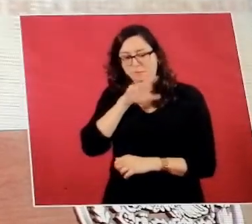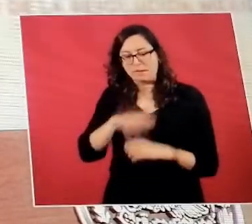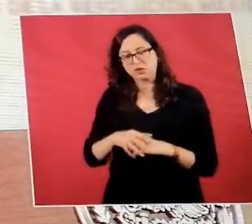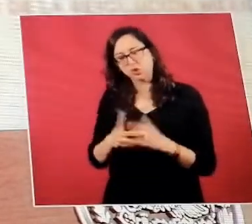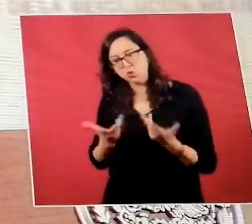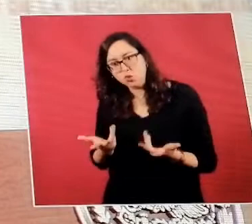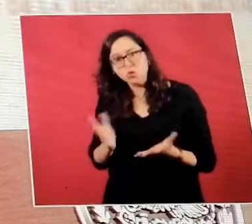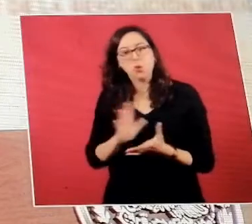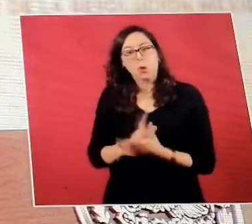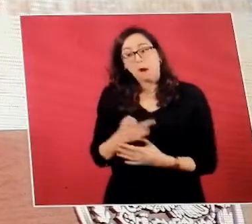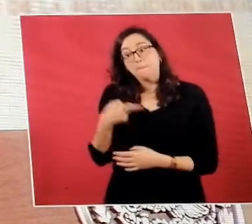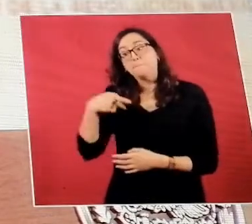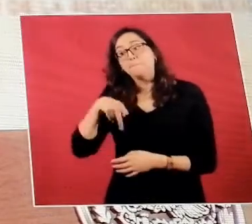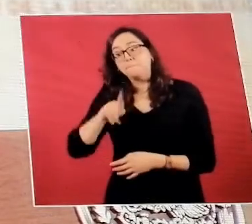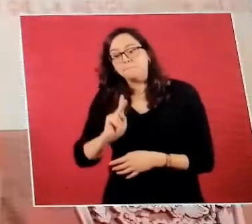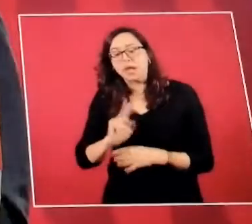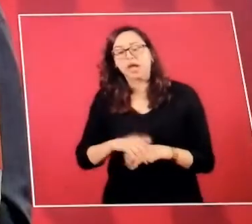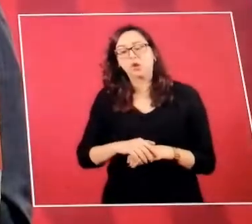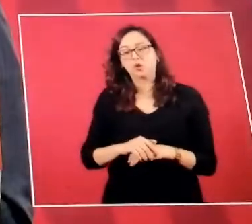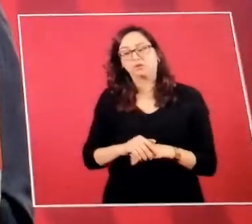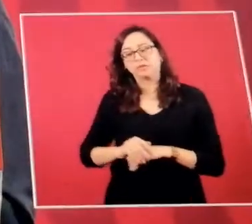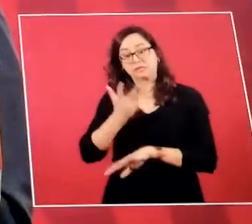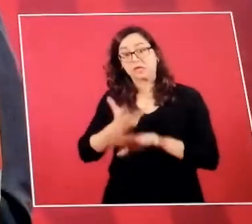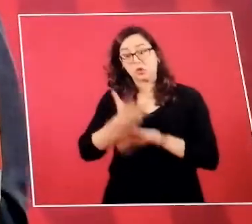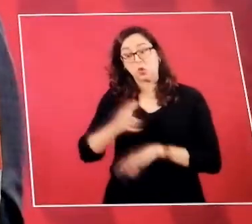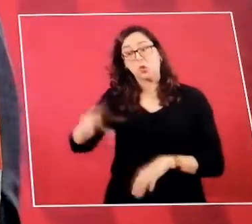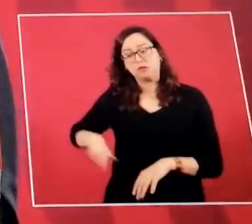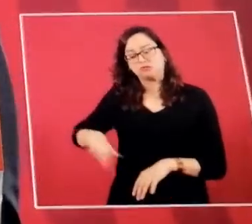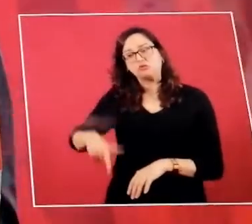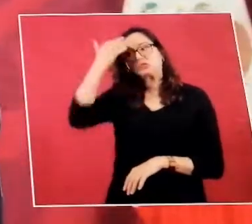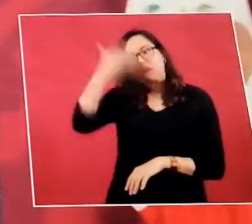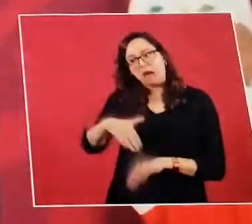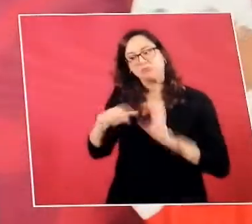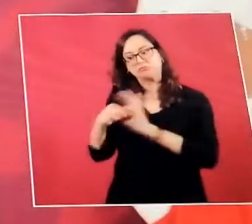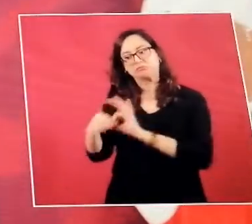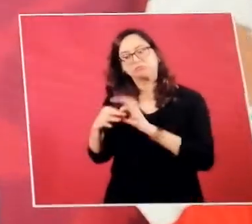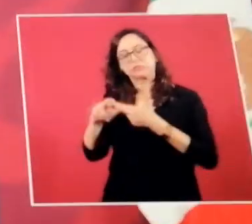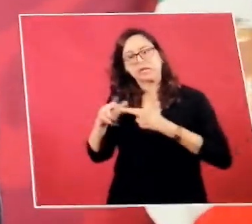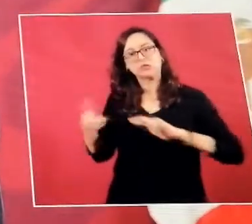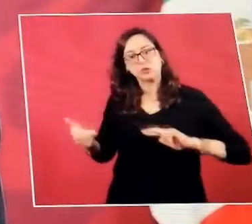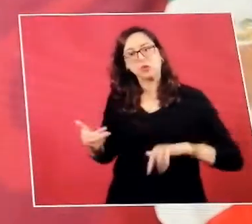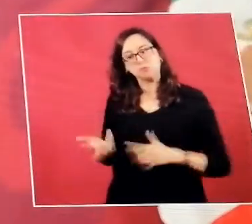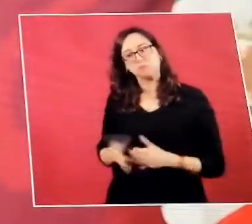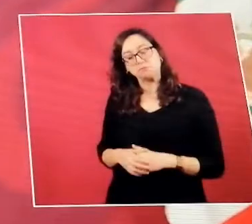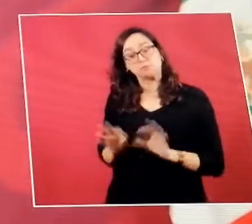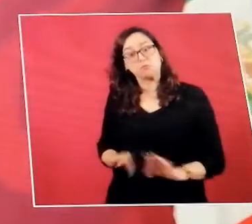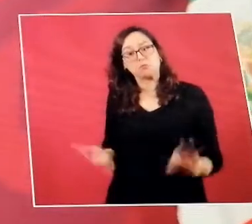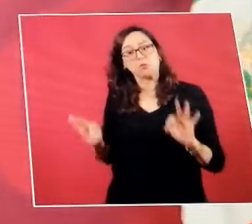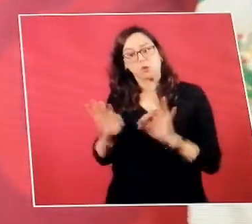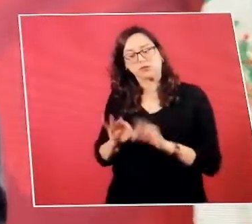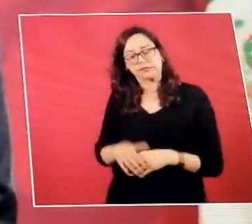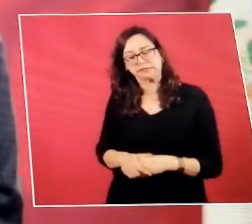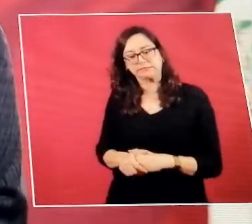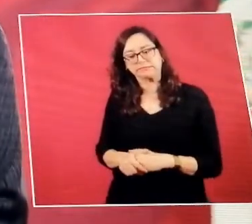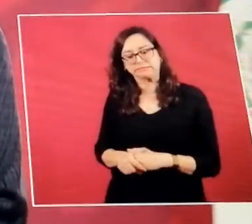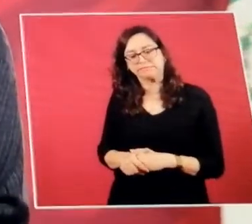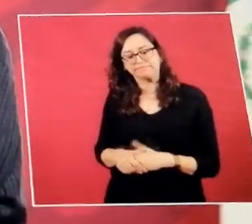considerando como estratégica la relación económica con México para consolidar